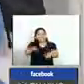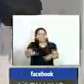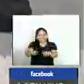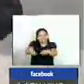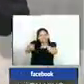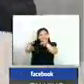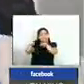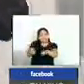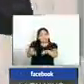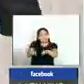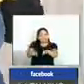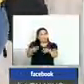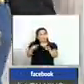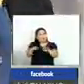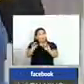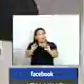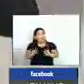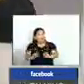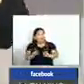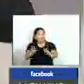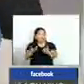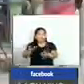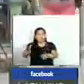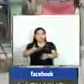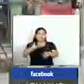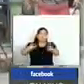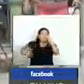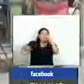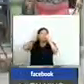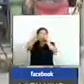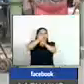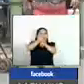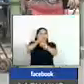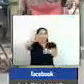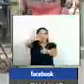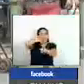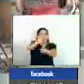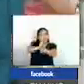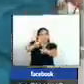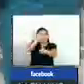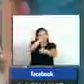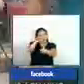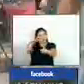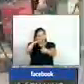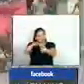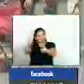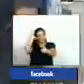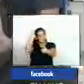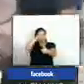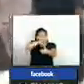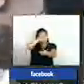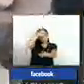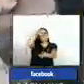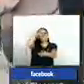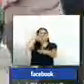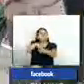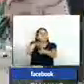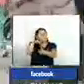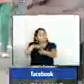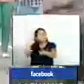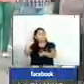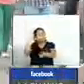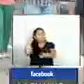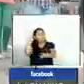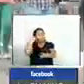tratados en los cuales logremos hacerle ver a todos los países de la región que es importante integrarnos que es importante